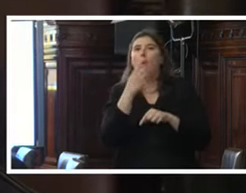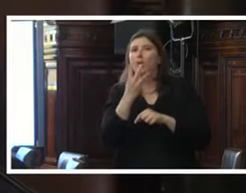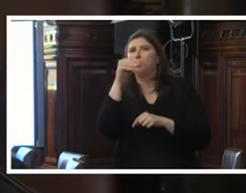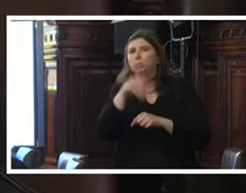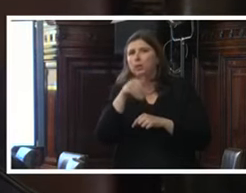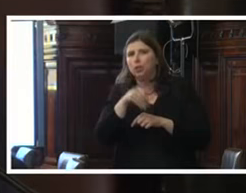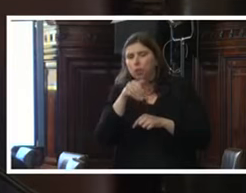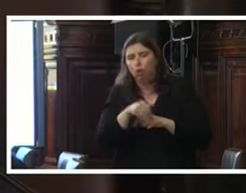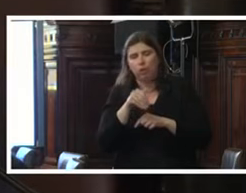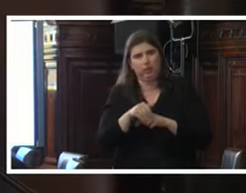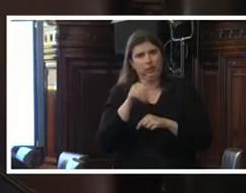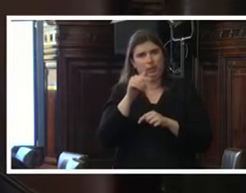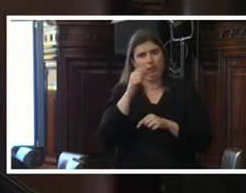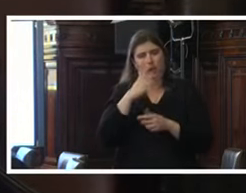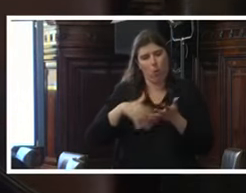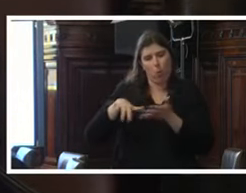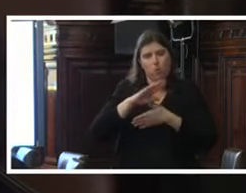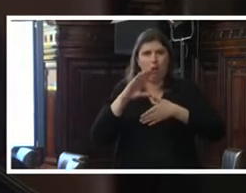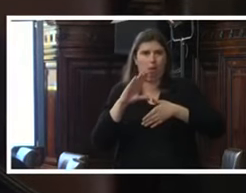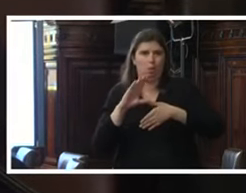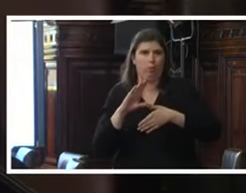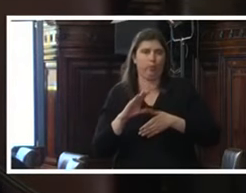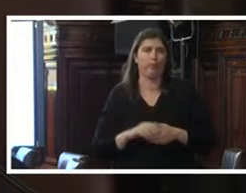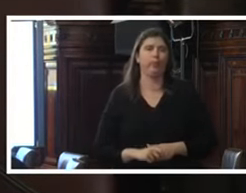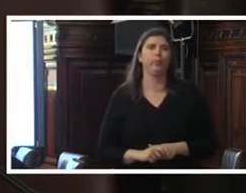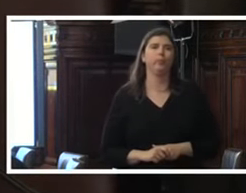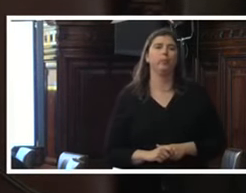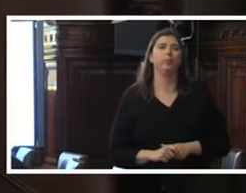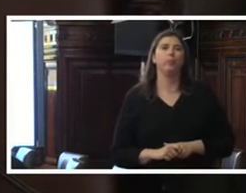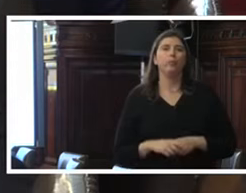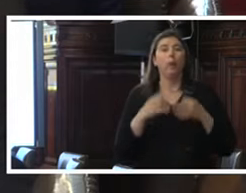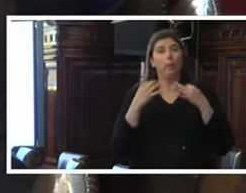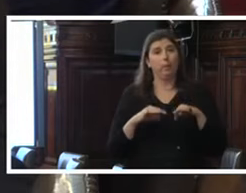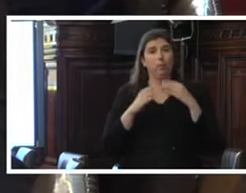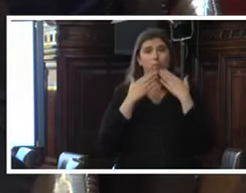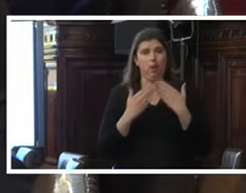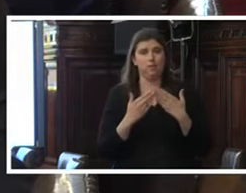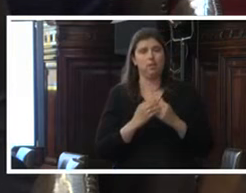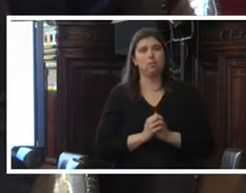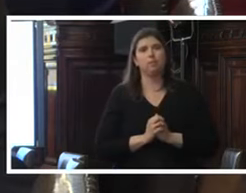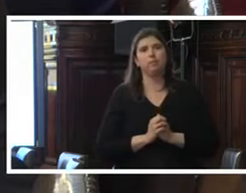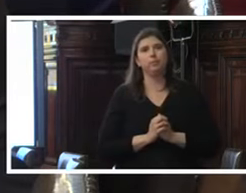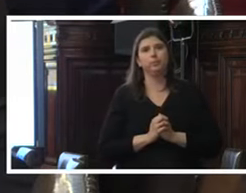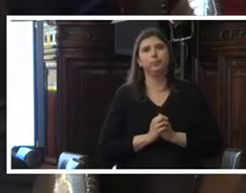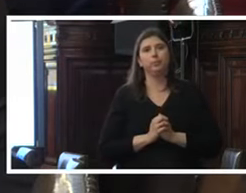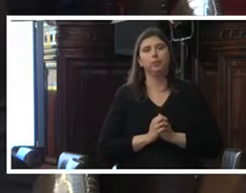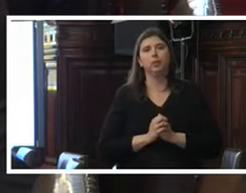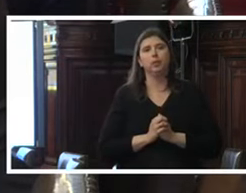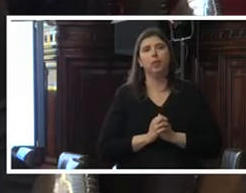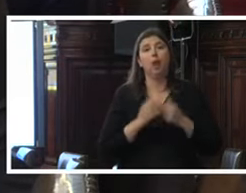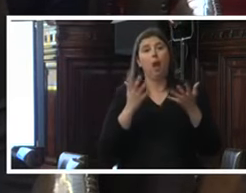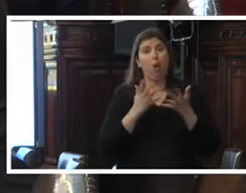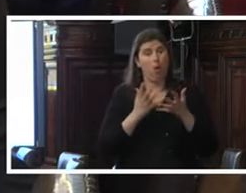personas el eje en nuestra región bien muchas gracias vamos a hacer algunos otros unos